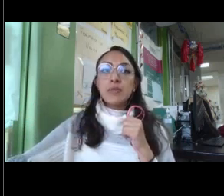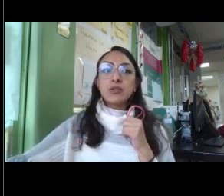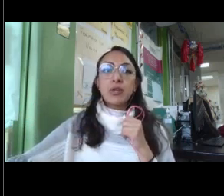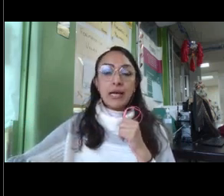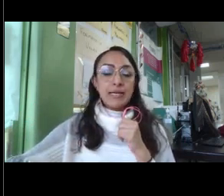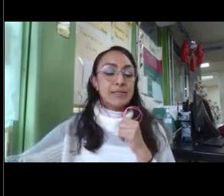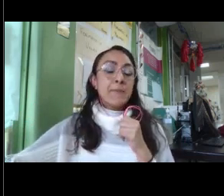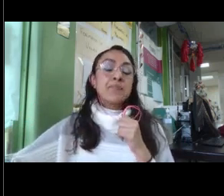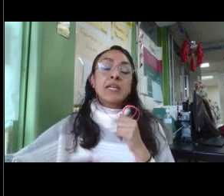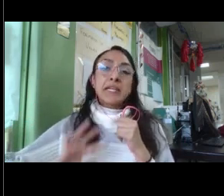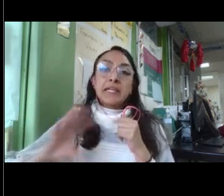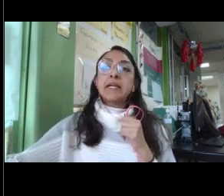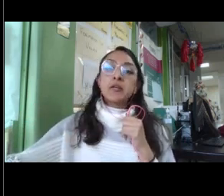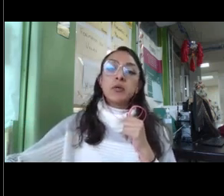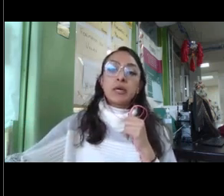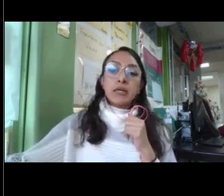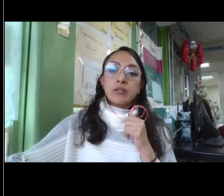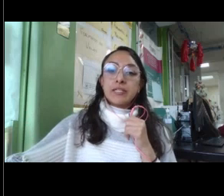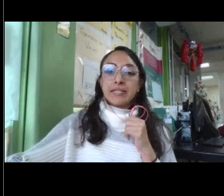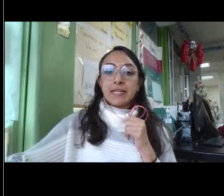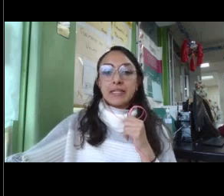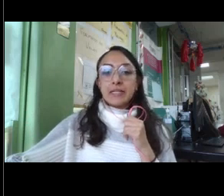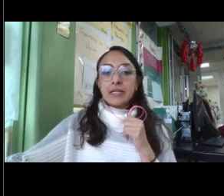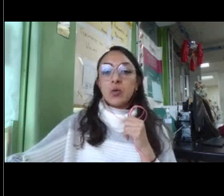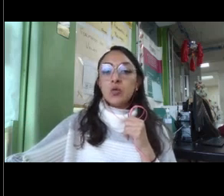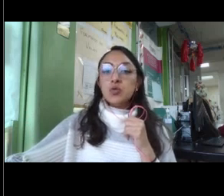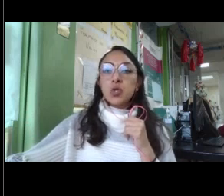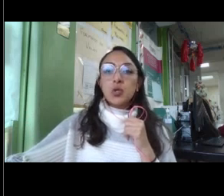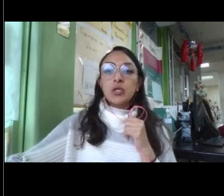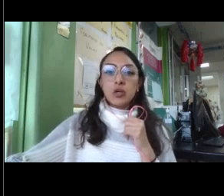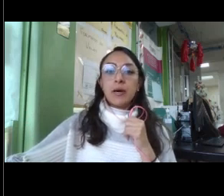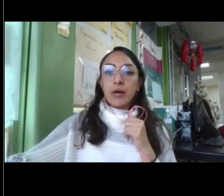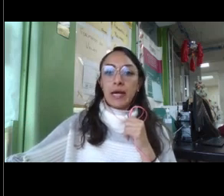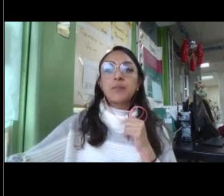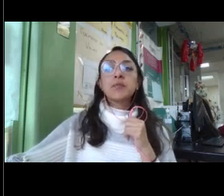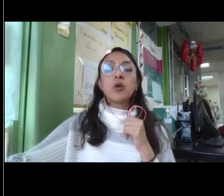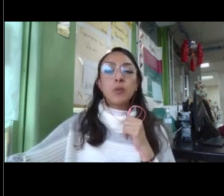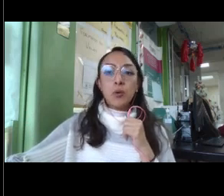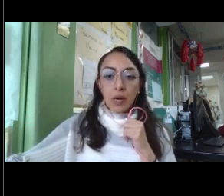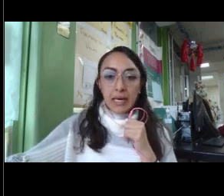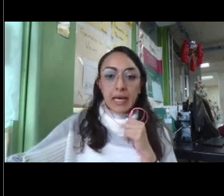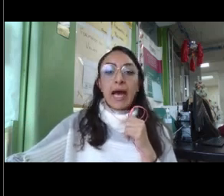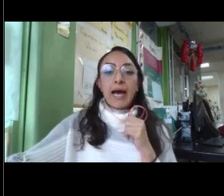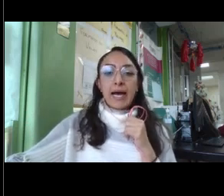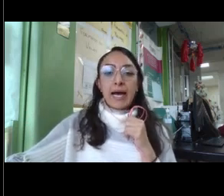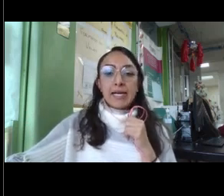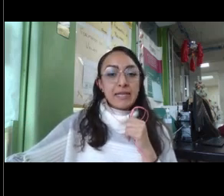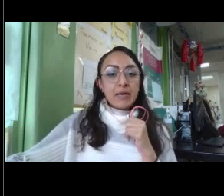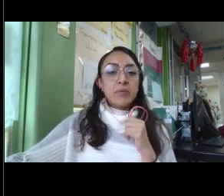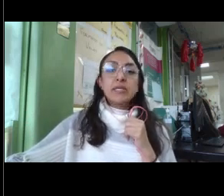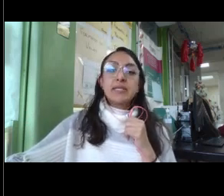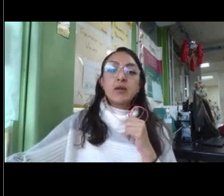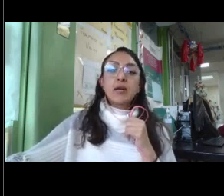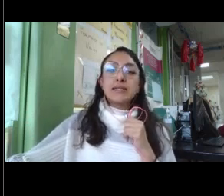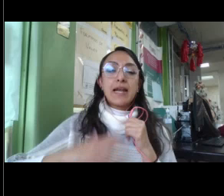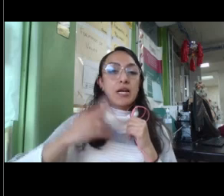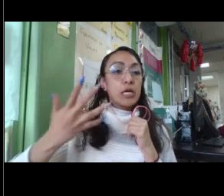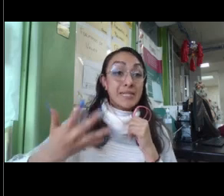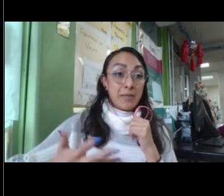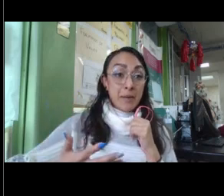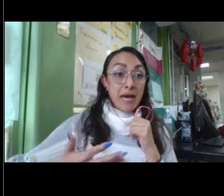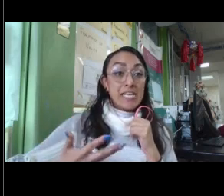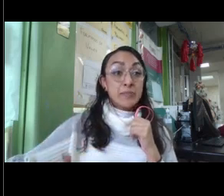los idiomas orales tratar de homologarlos y tratar de tener un solo idioma oral, como cual hace tiempo quisieron